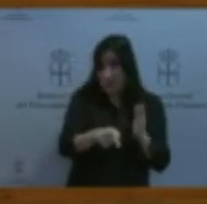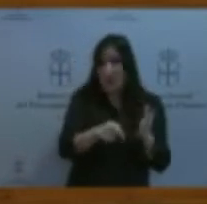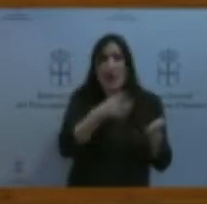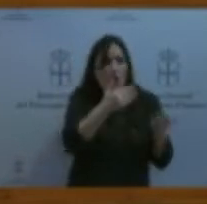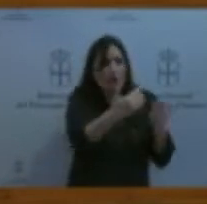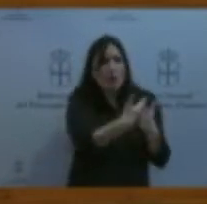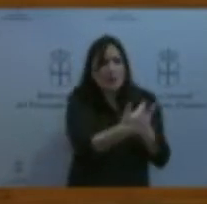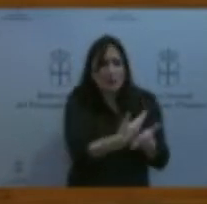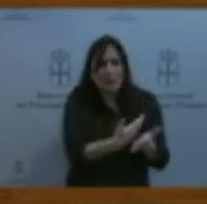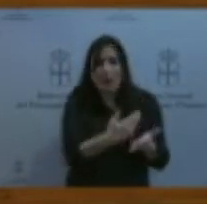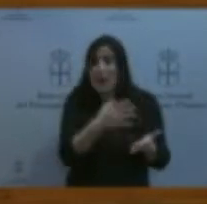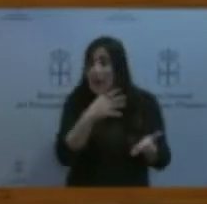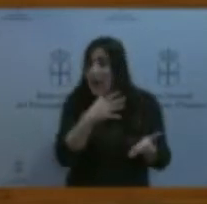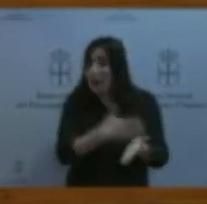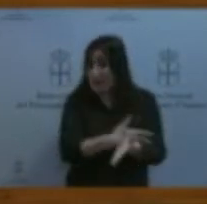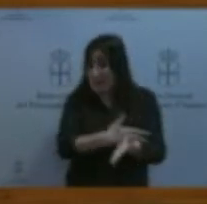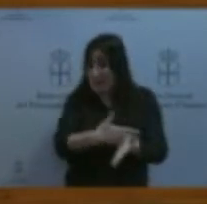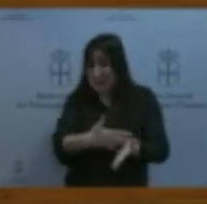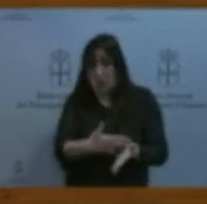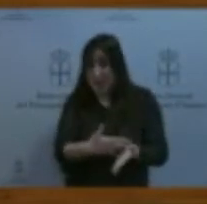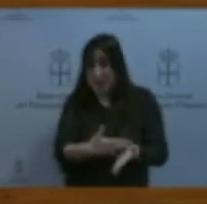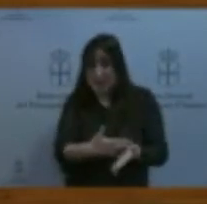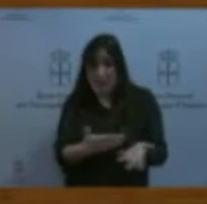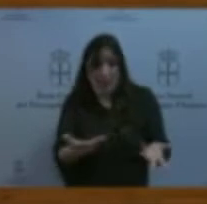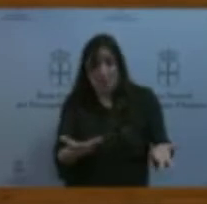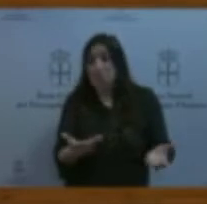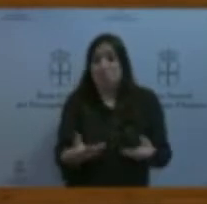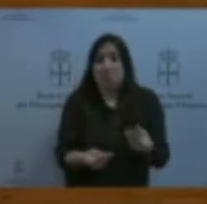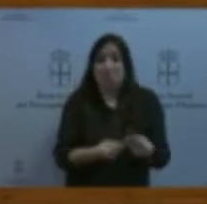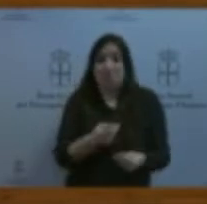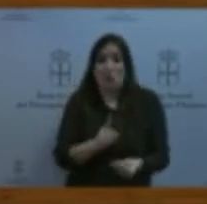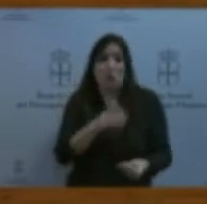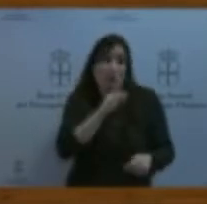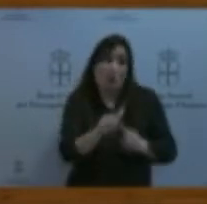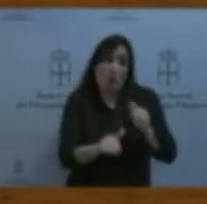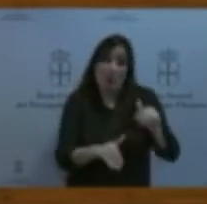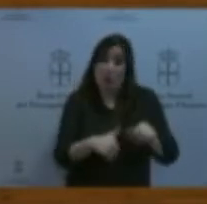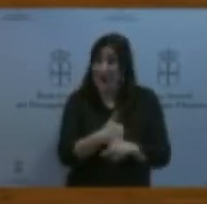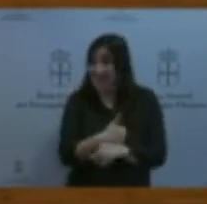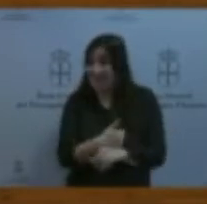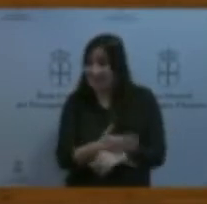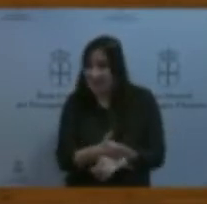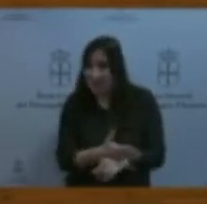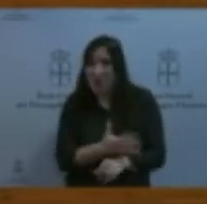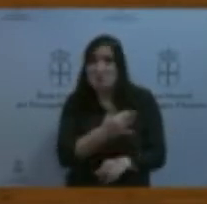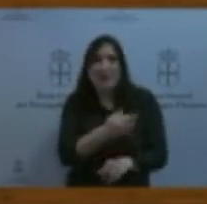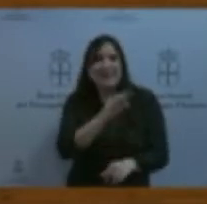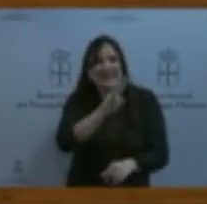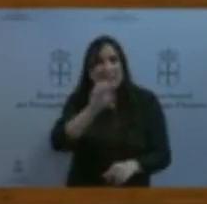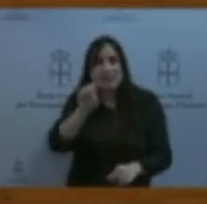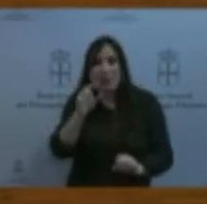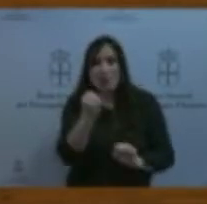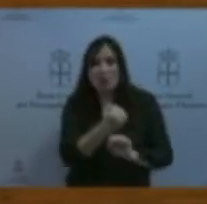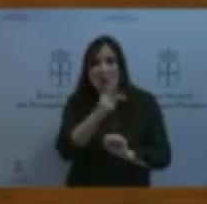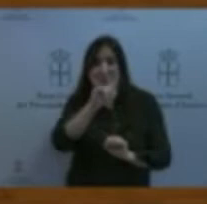quedan tirados porque ustedes han sacado una convocatoria tarde y tienen la osadía de publicarla el 31 de diciembre de 2018, dejando a la gente sin